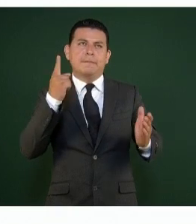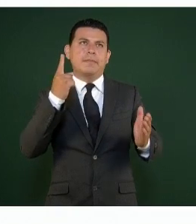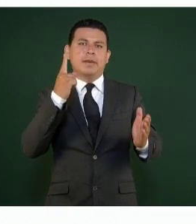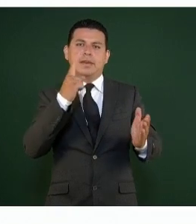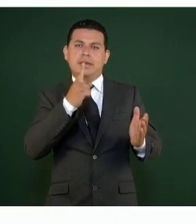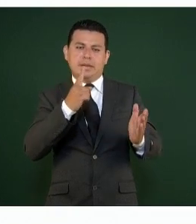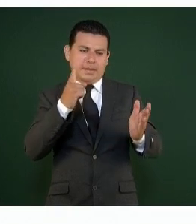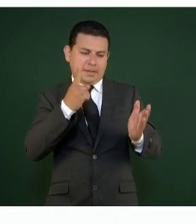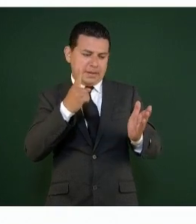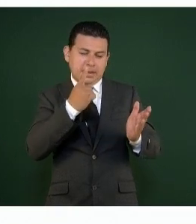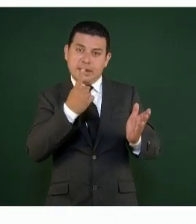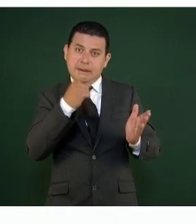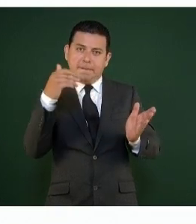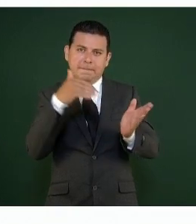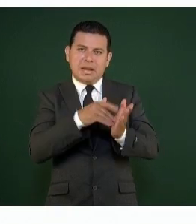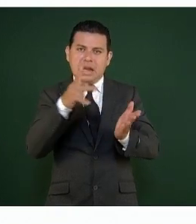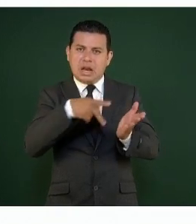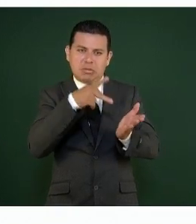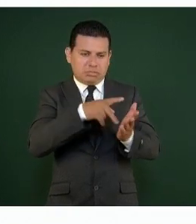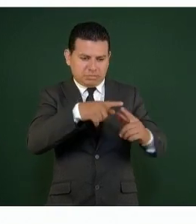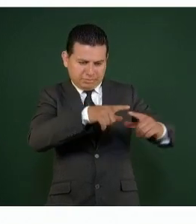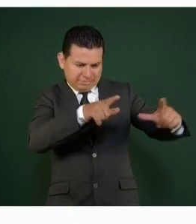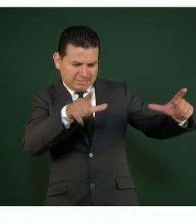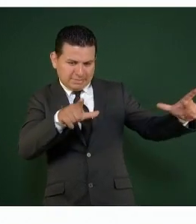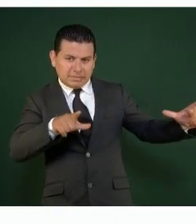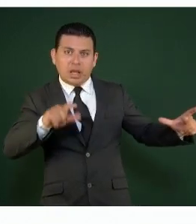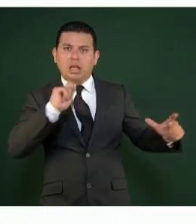de reservas naturales.